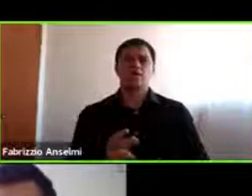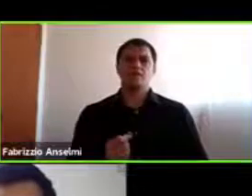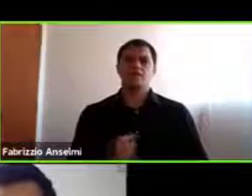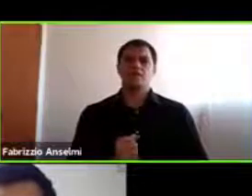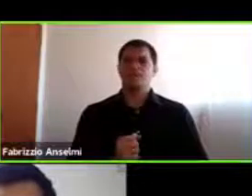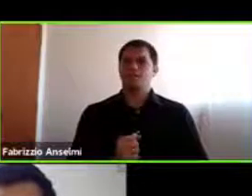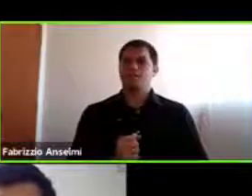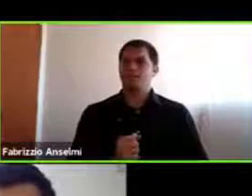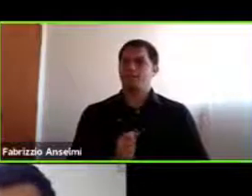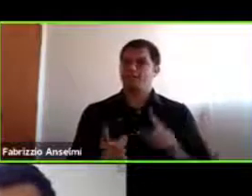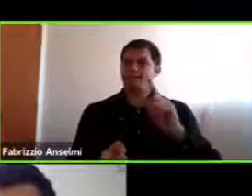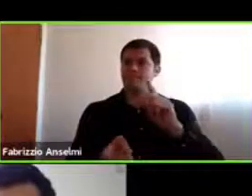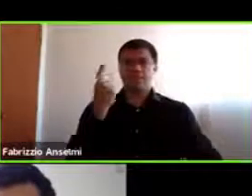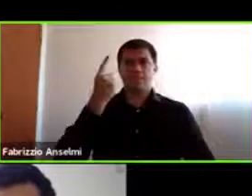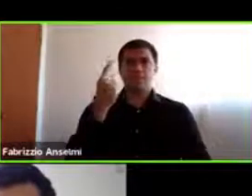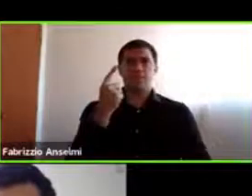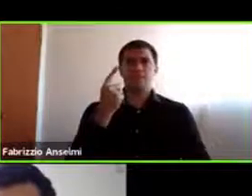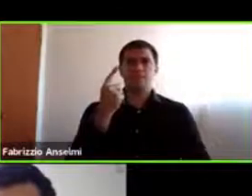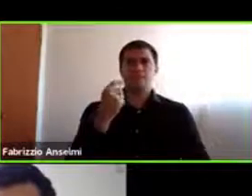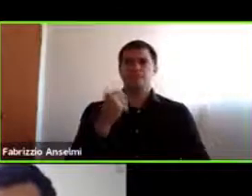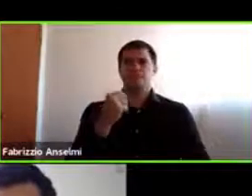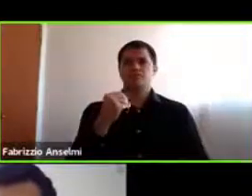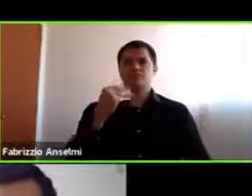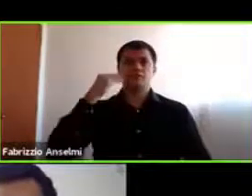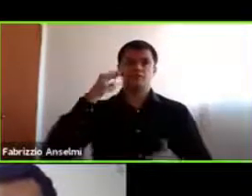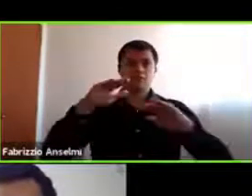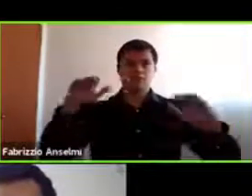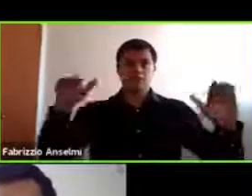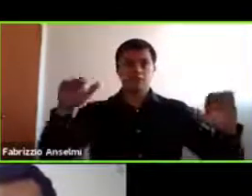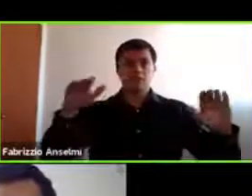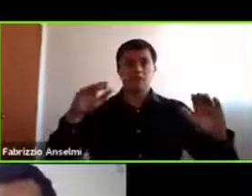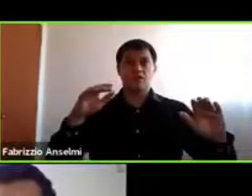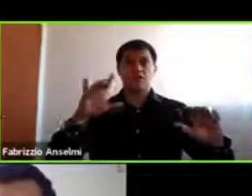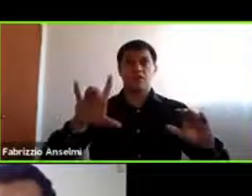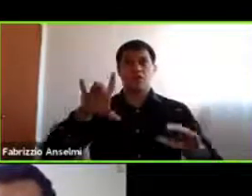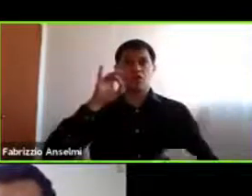la primera es si los niños eligen su nombre de usuario